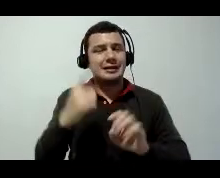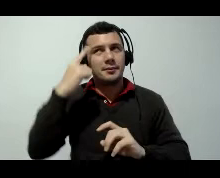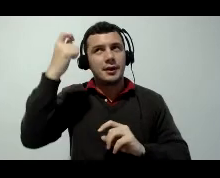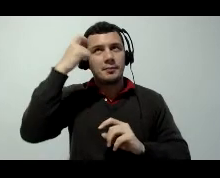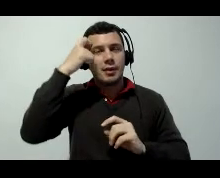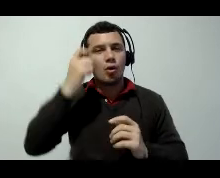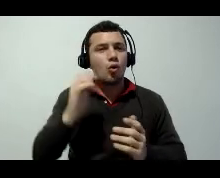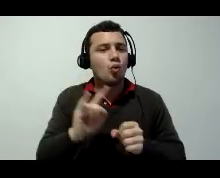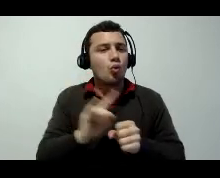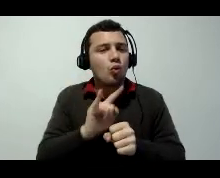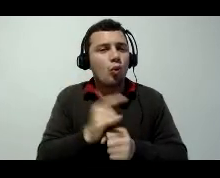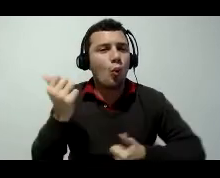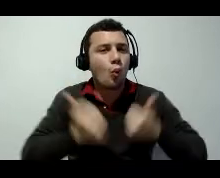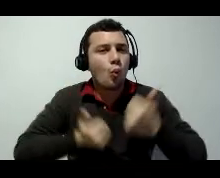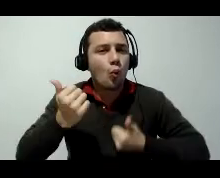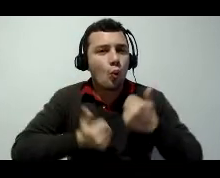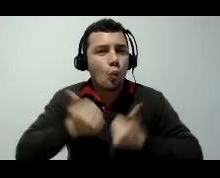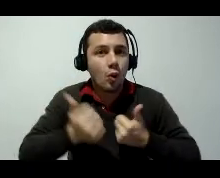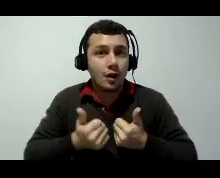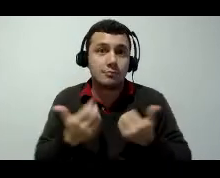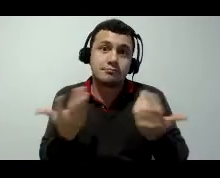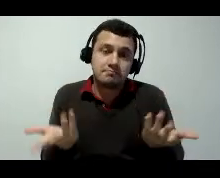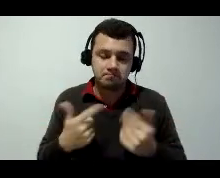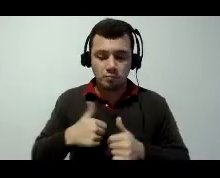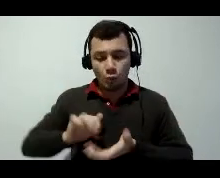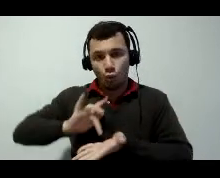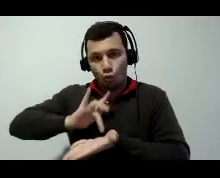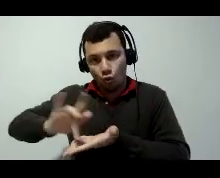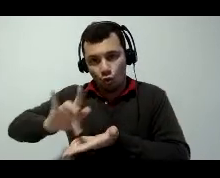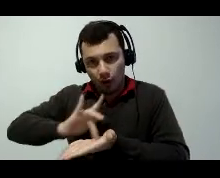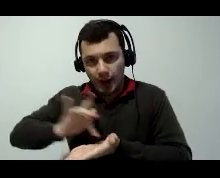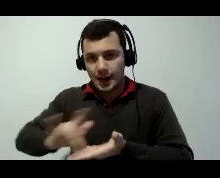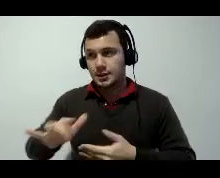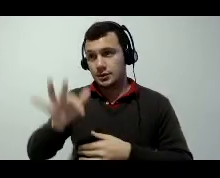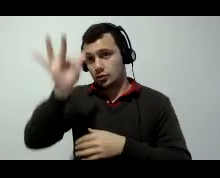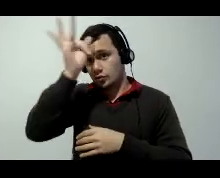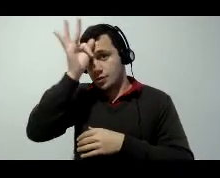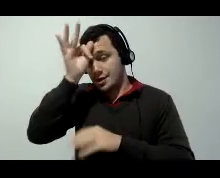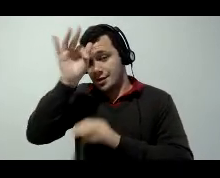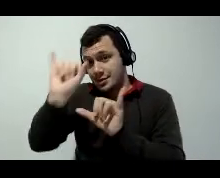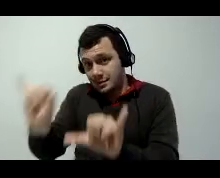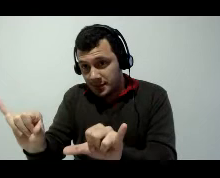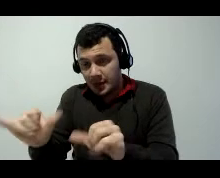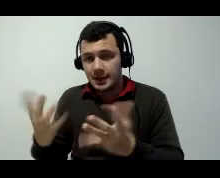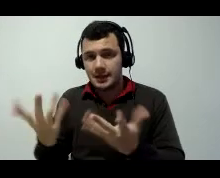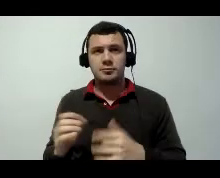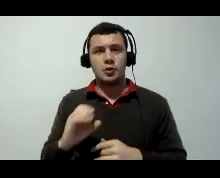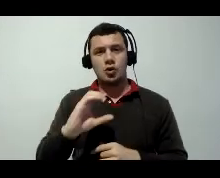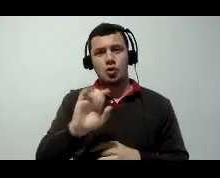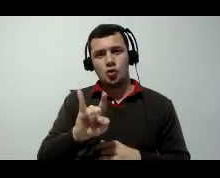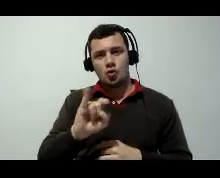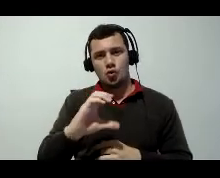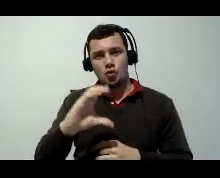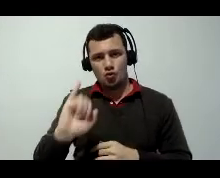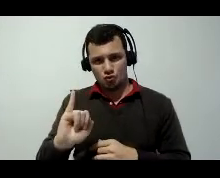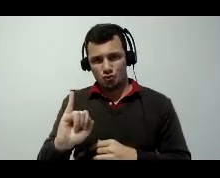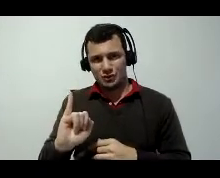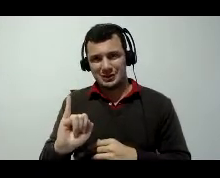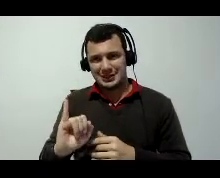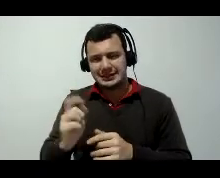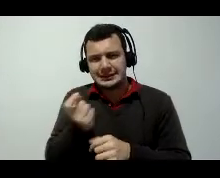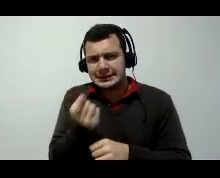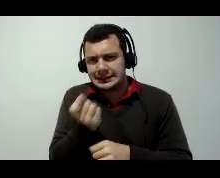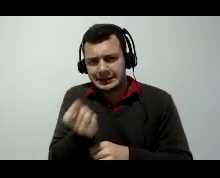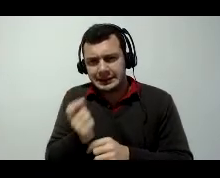las áreas de urgencias, hospitalización, unidades de cuidados intensivos o UCI, salas de cirugía,